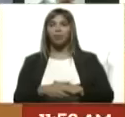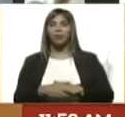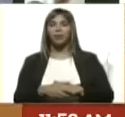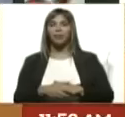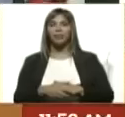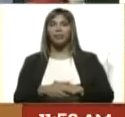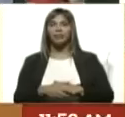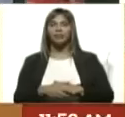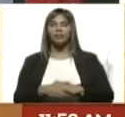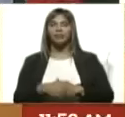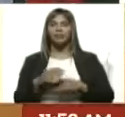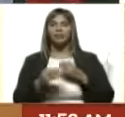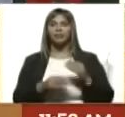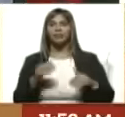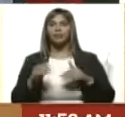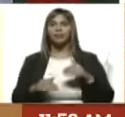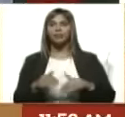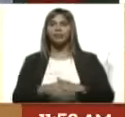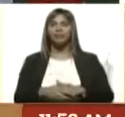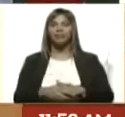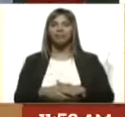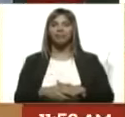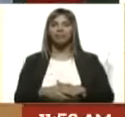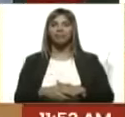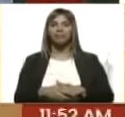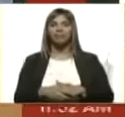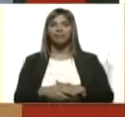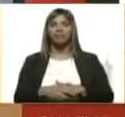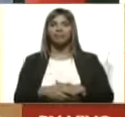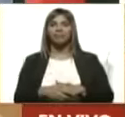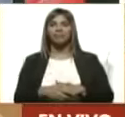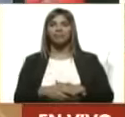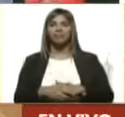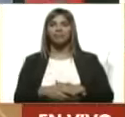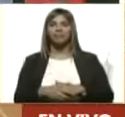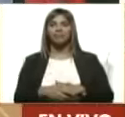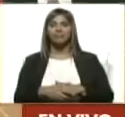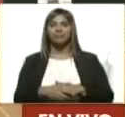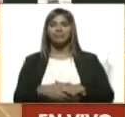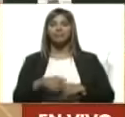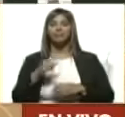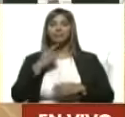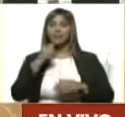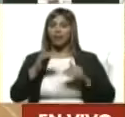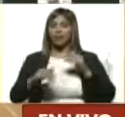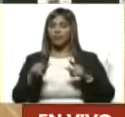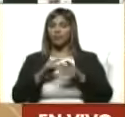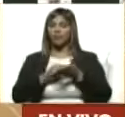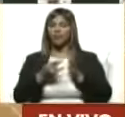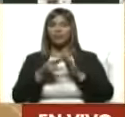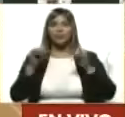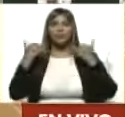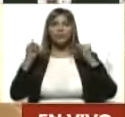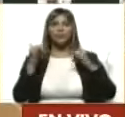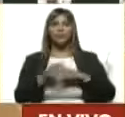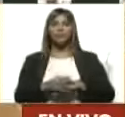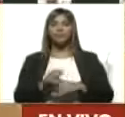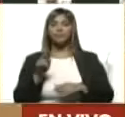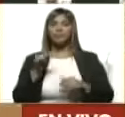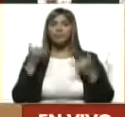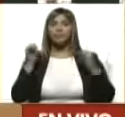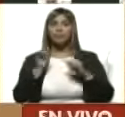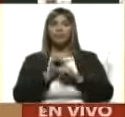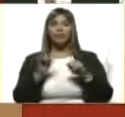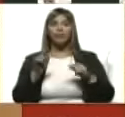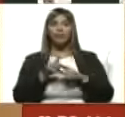Cómo se vota y cómo se defiende el voto. Ustedes saben, hermanos, que las elecciones para nosotros son una fiesta. Y la fiesta termina